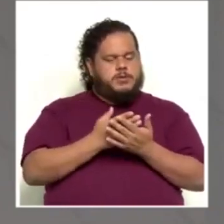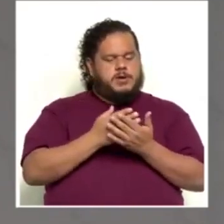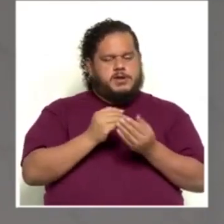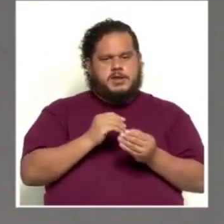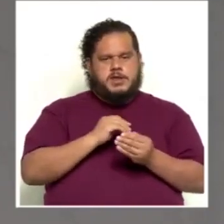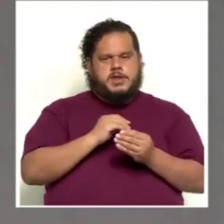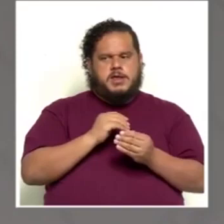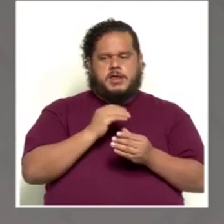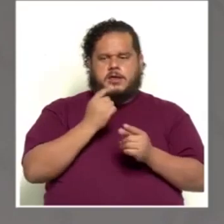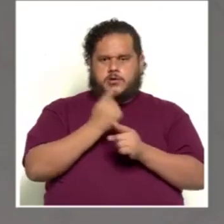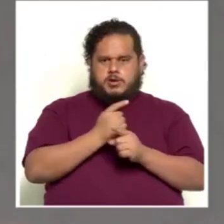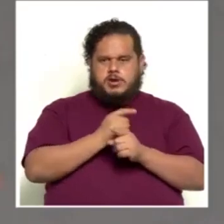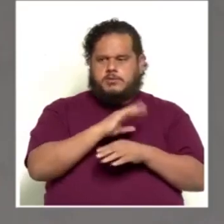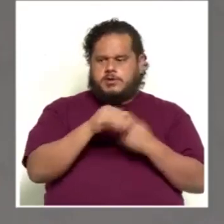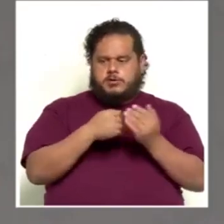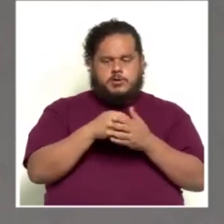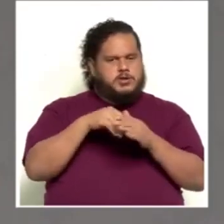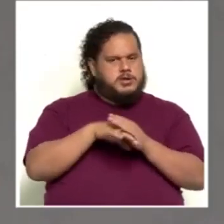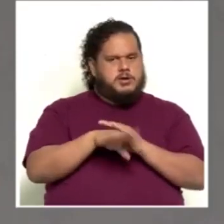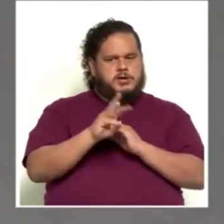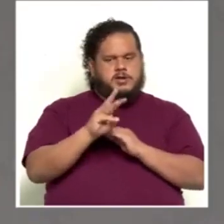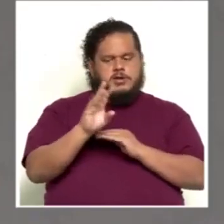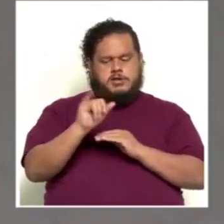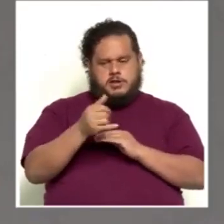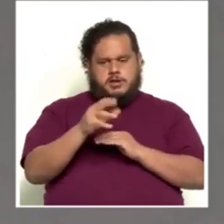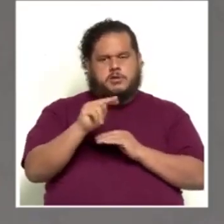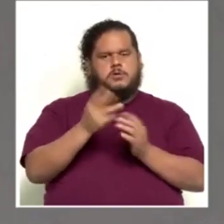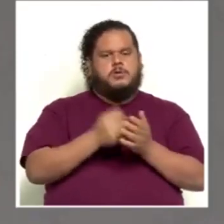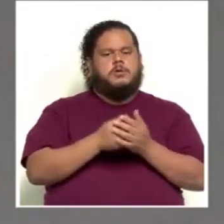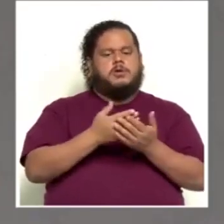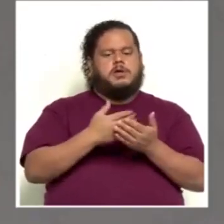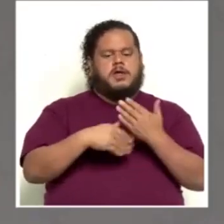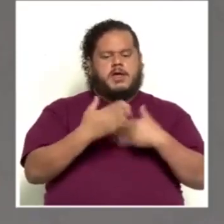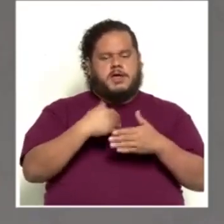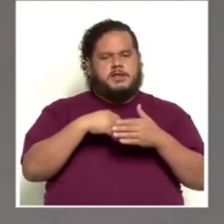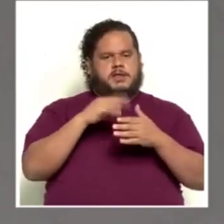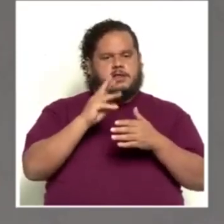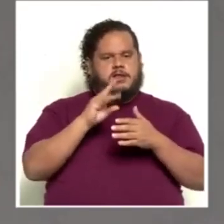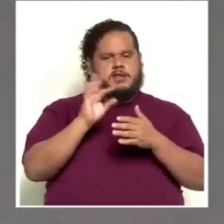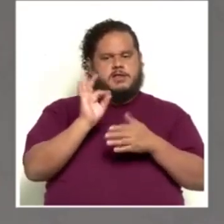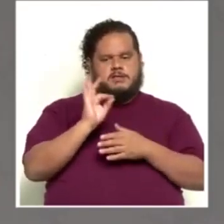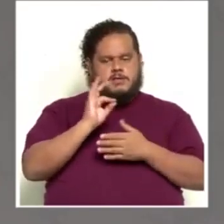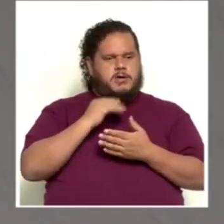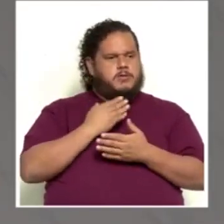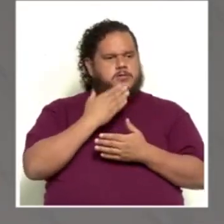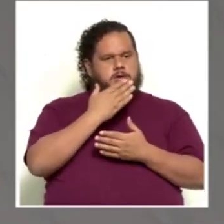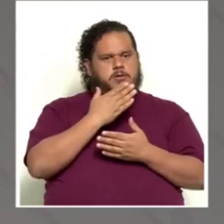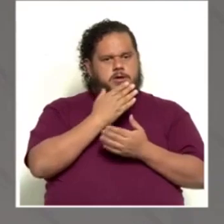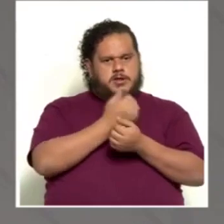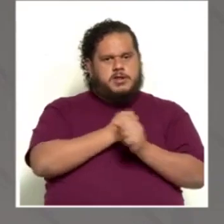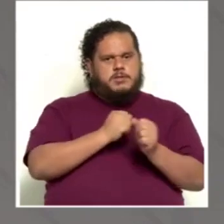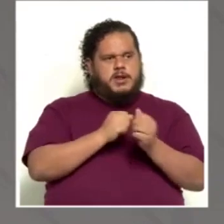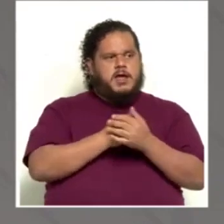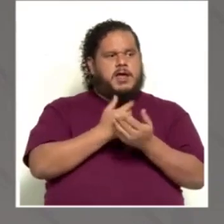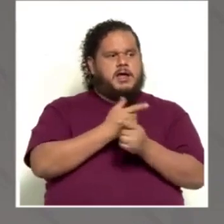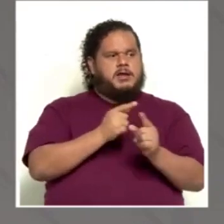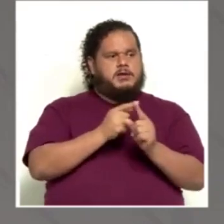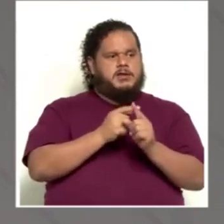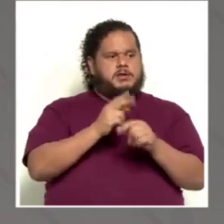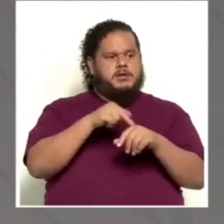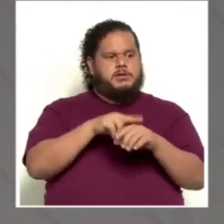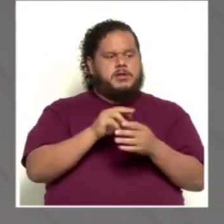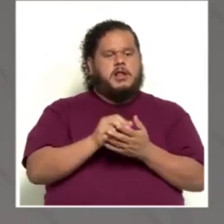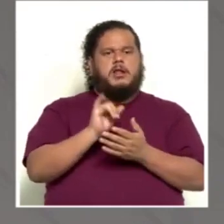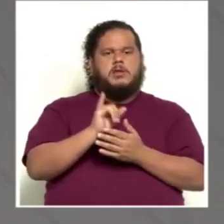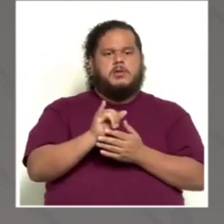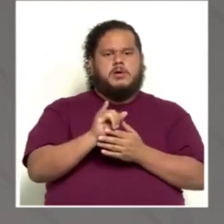efectivamente todos los que fueron el 6 de junio son los mismos que acudieron el 6 de febrero a respaldar a Liberación Nacional. Pero vea qué interesante, con ese corte del